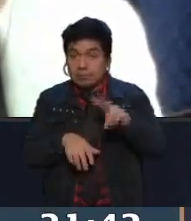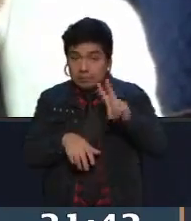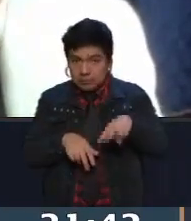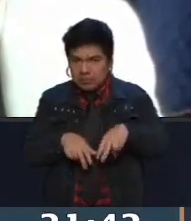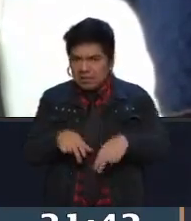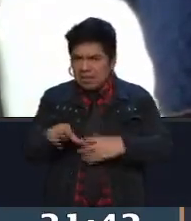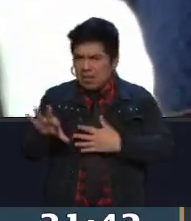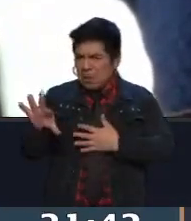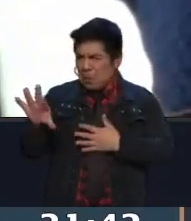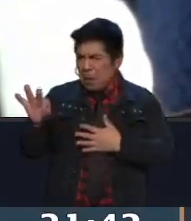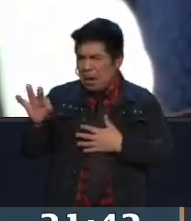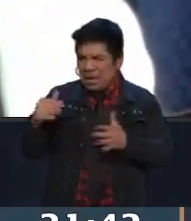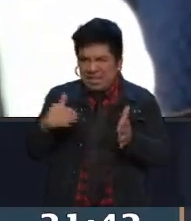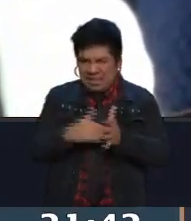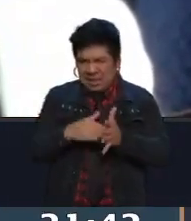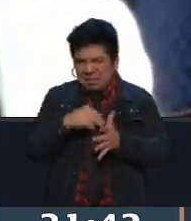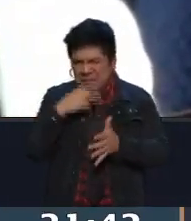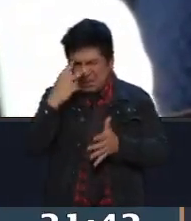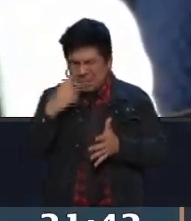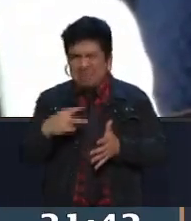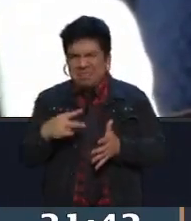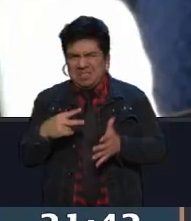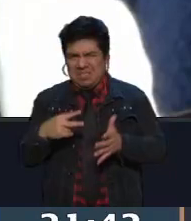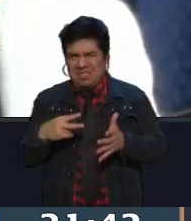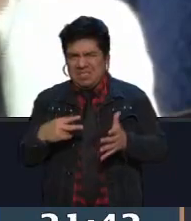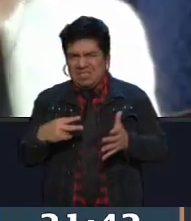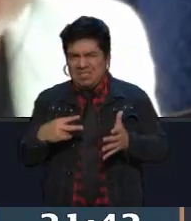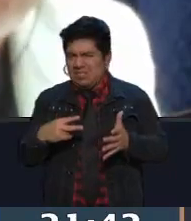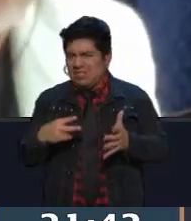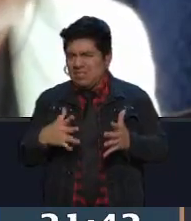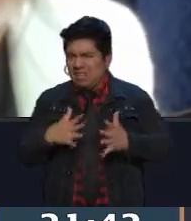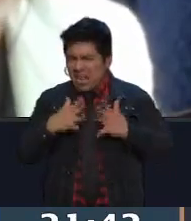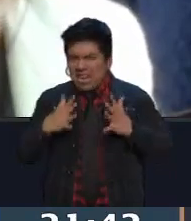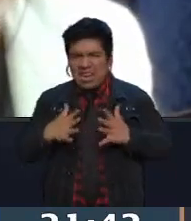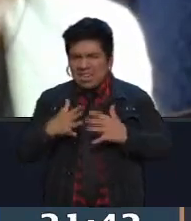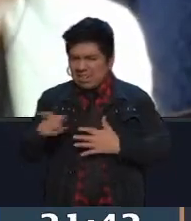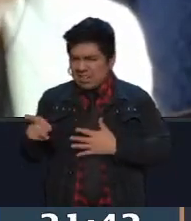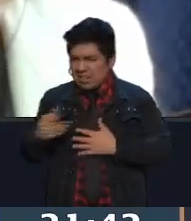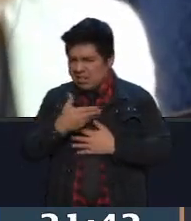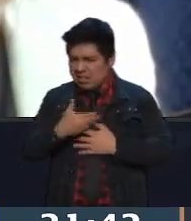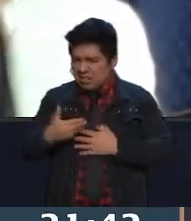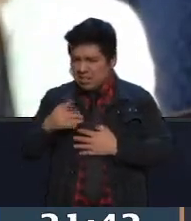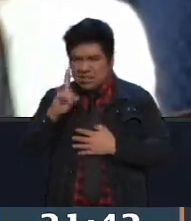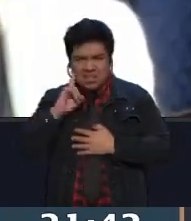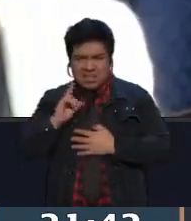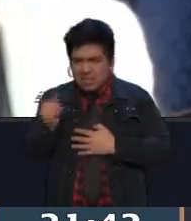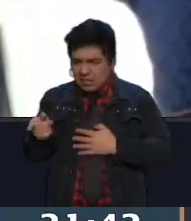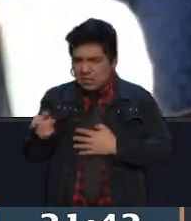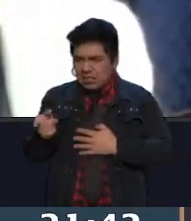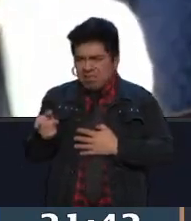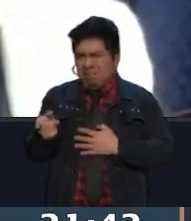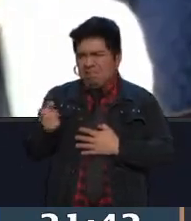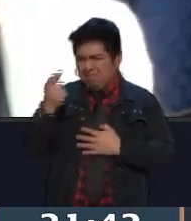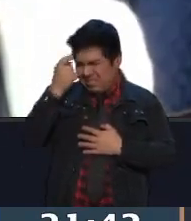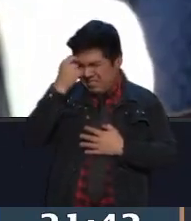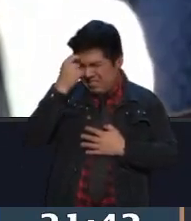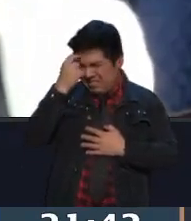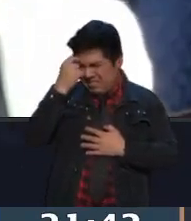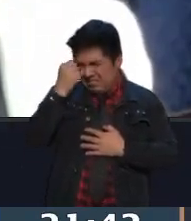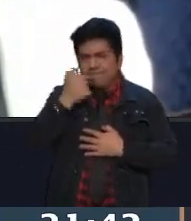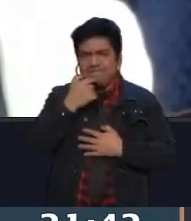40 millones de mexicanos entusiasmados con apoyar una candidatura presidencial? Es absolutamente